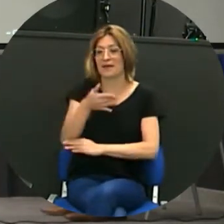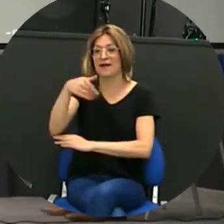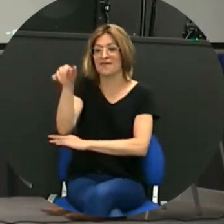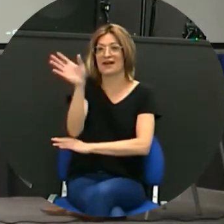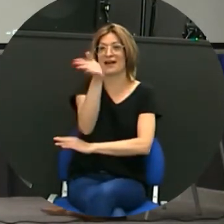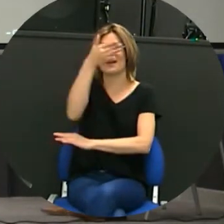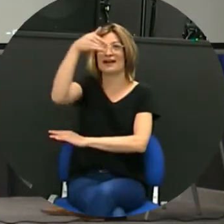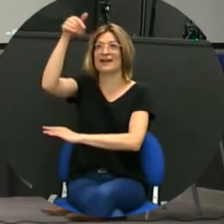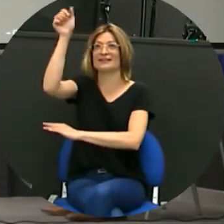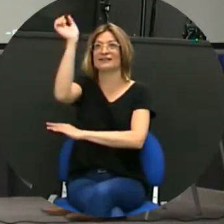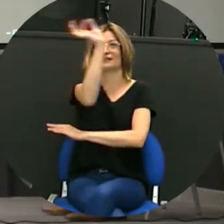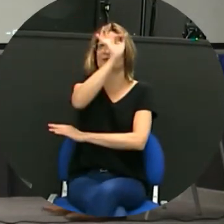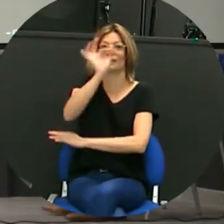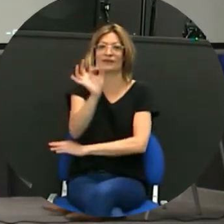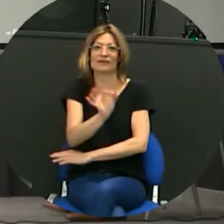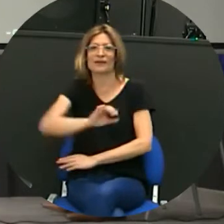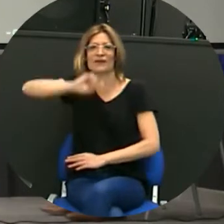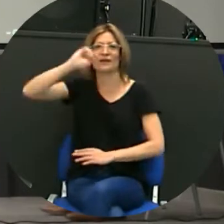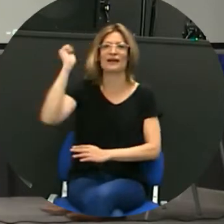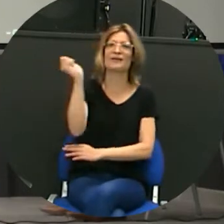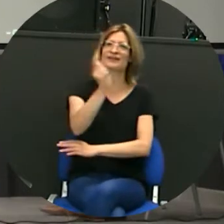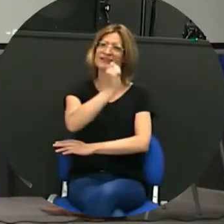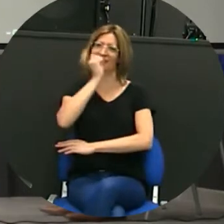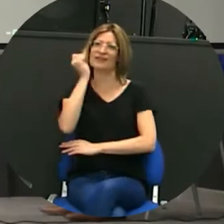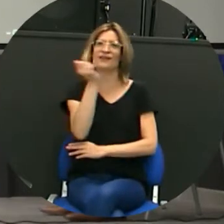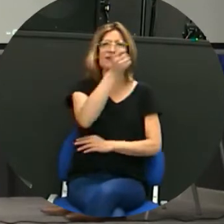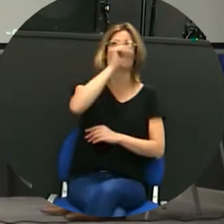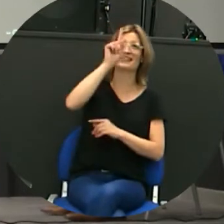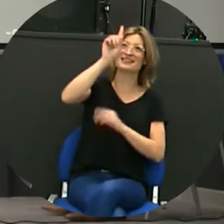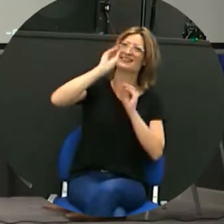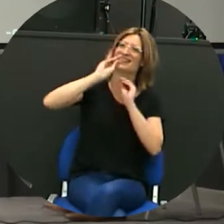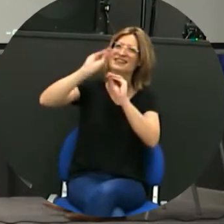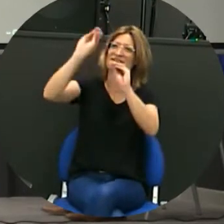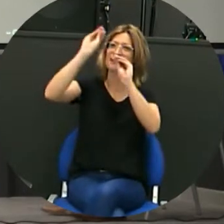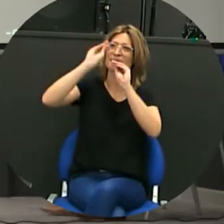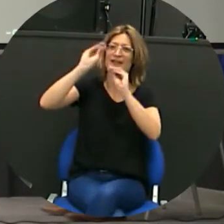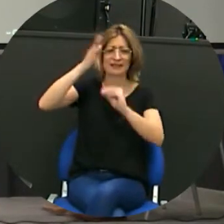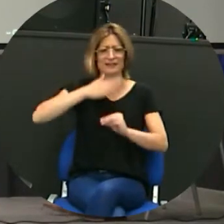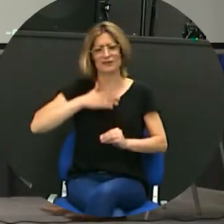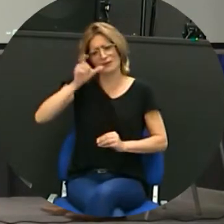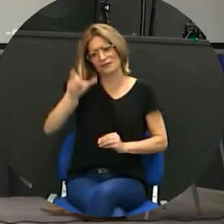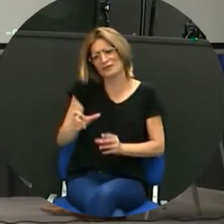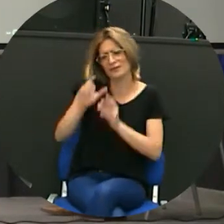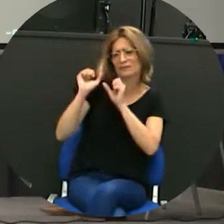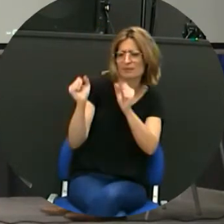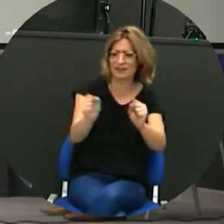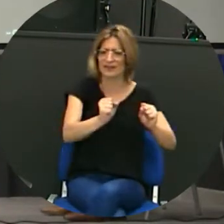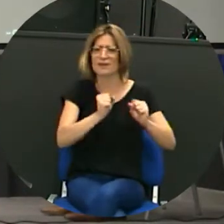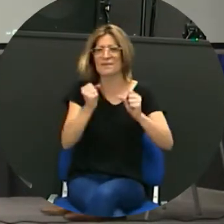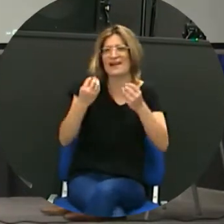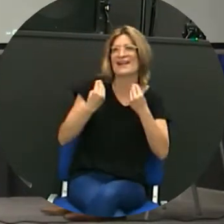Alzaré bandera, oh, la victoria es del Señor.